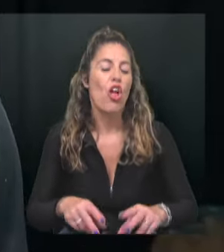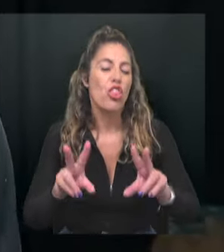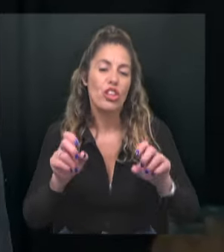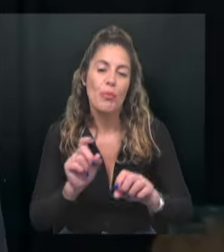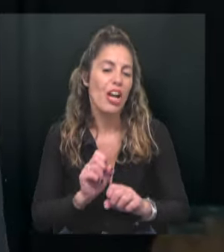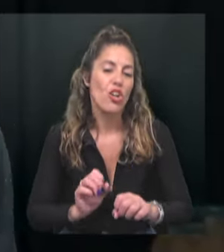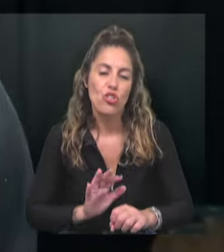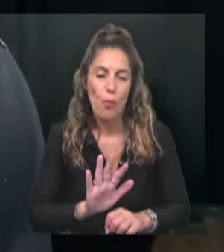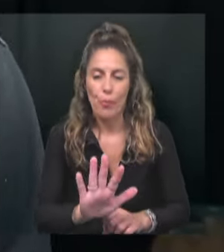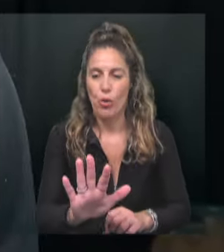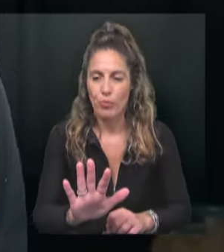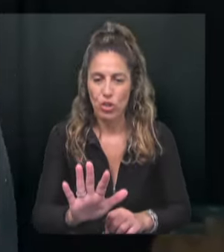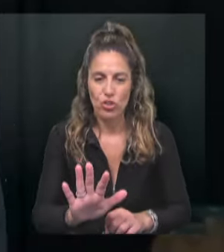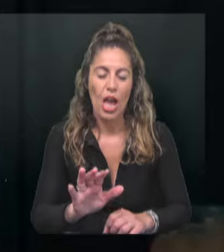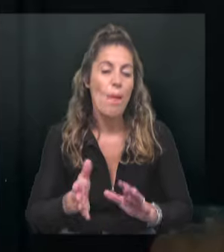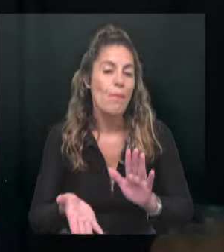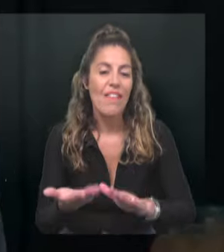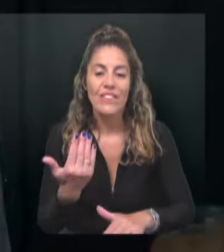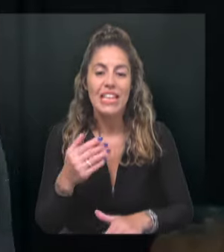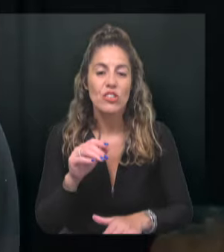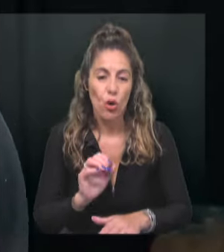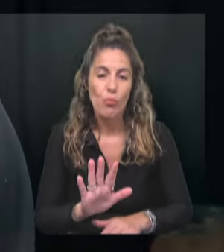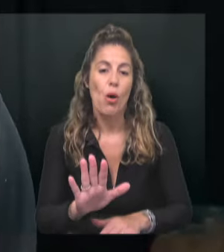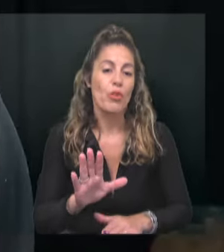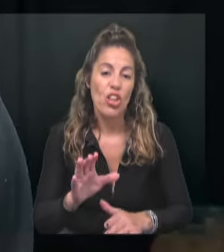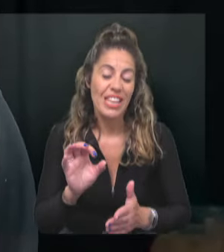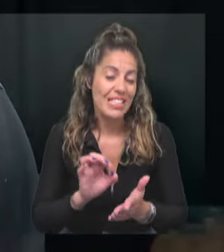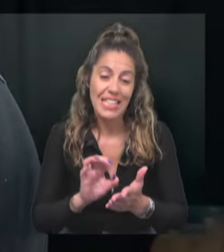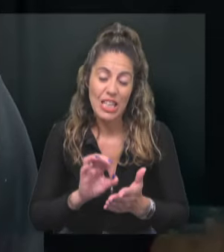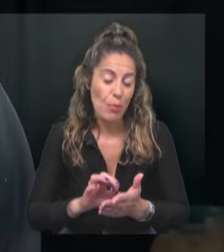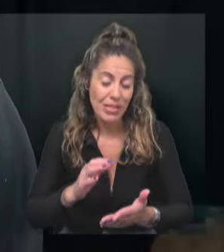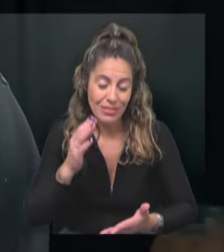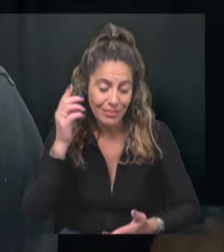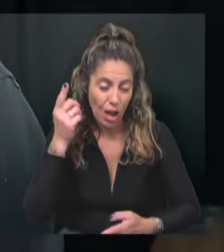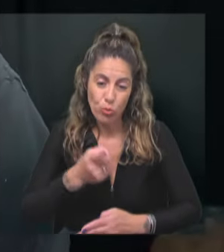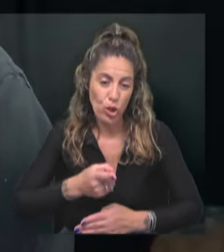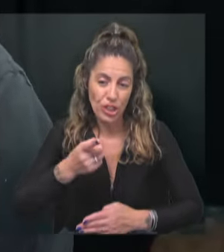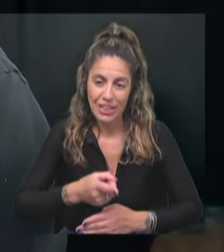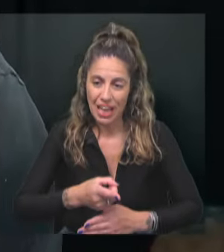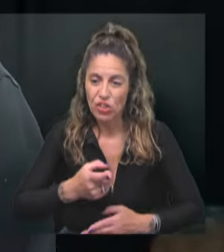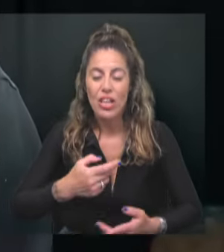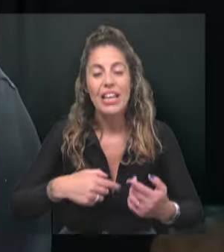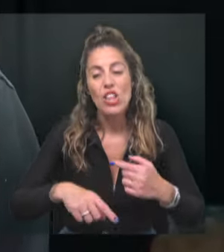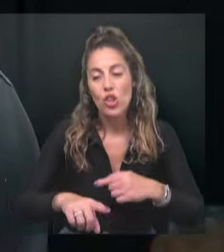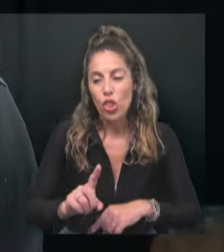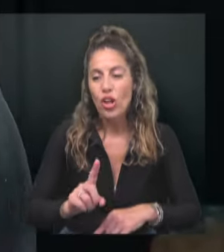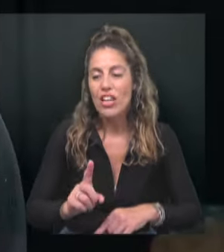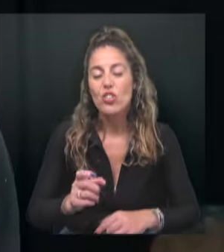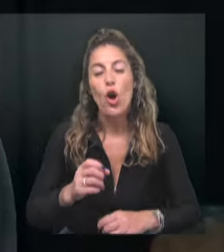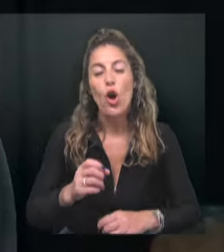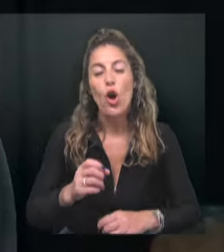propios de más bien que son propios de regímenes autoritarios y que en todo caso contribuyen abonan